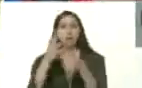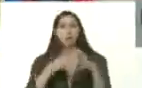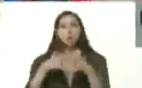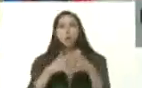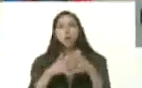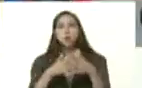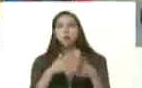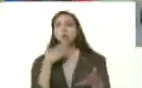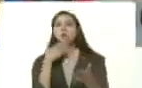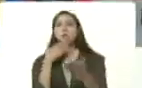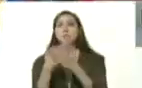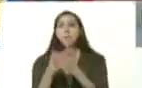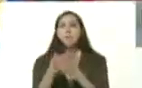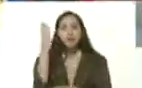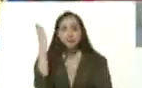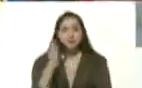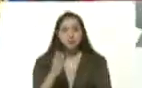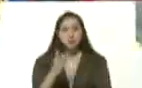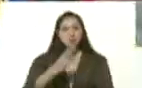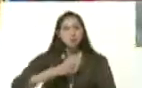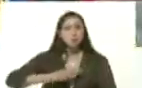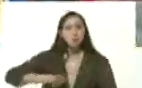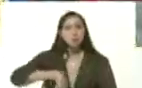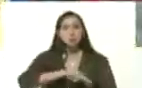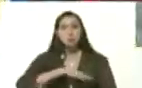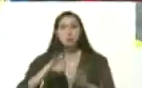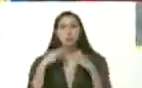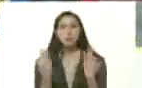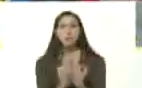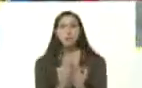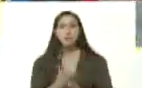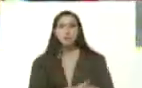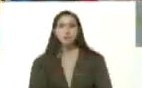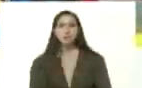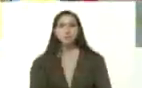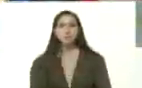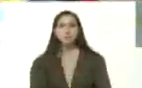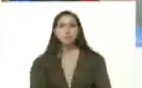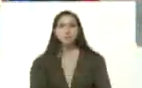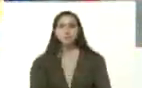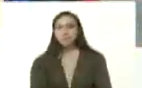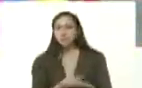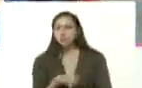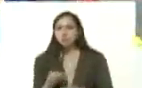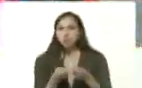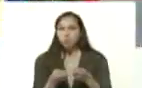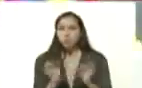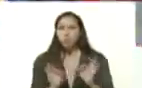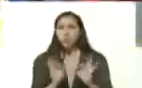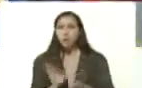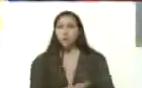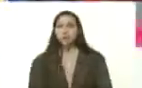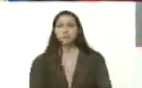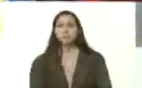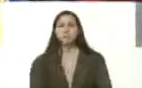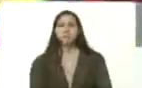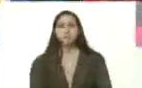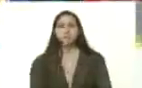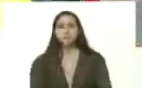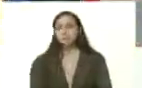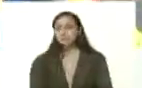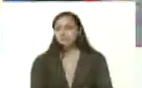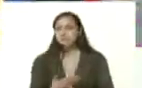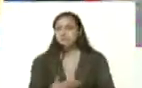tu hijo, contra tu hijo, contra tu papá, contra tu mamá, si tú no le has hecho nada. Solo para